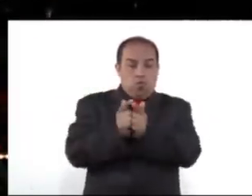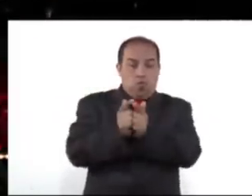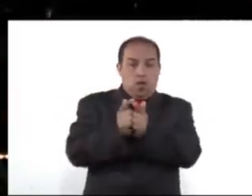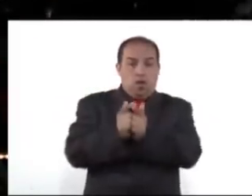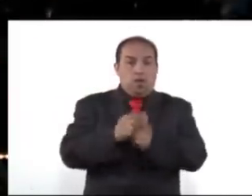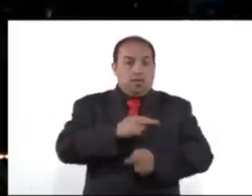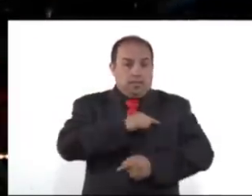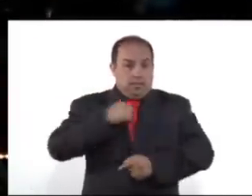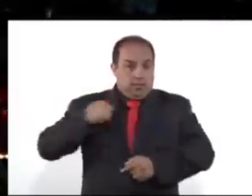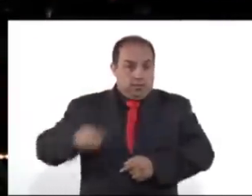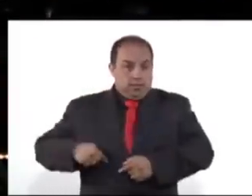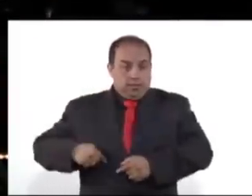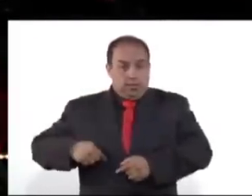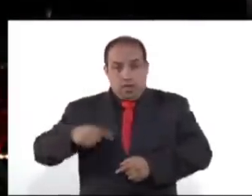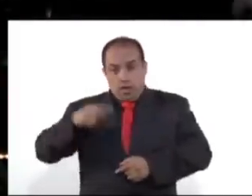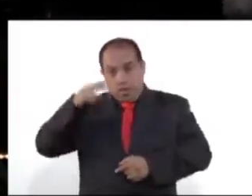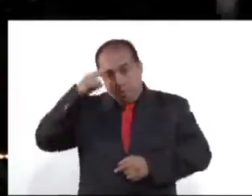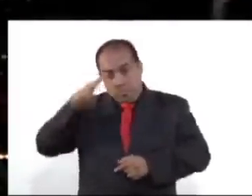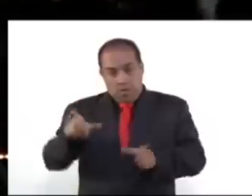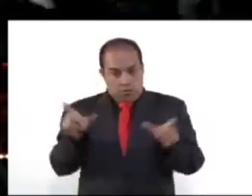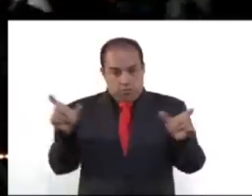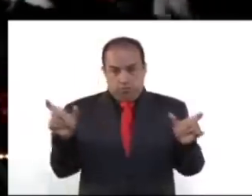Y la parte México